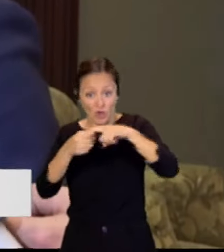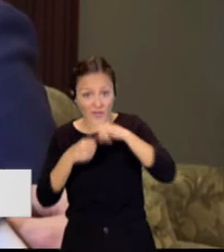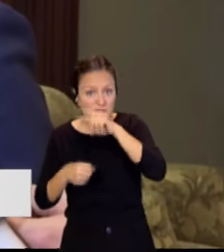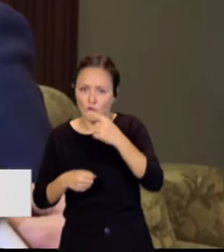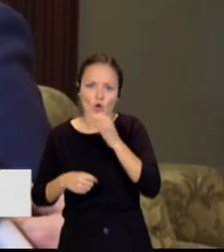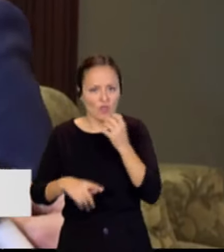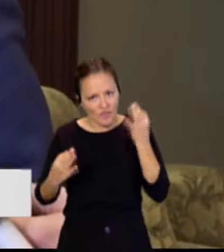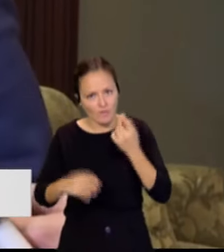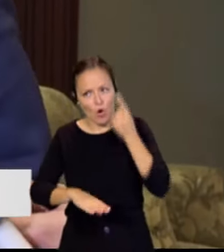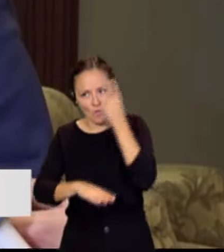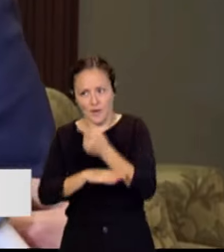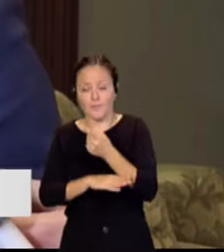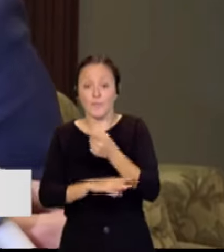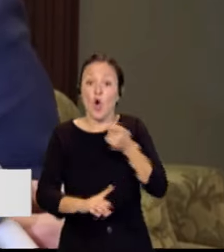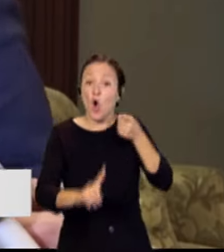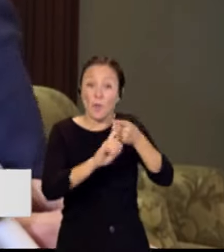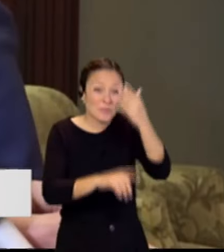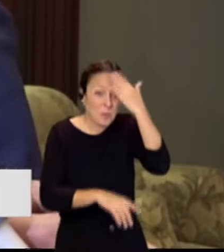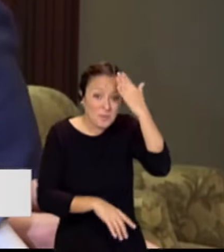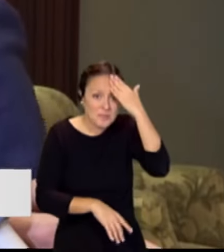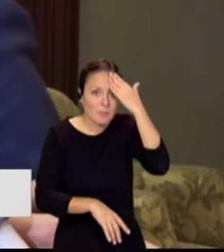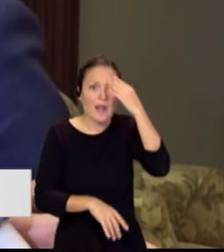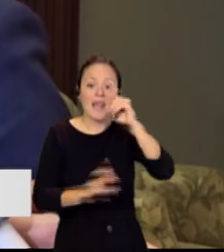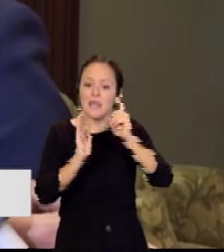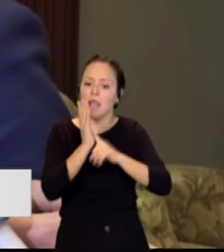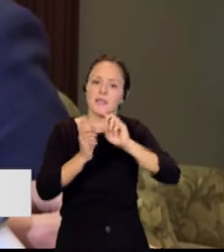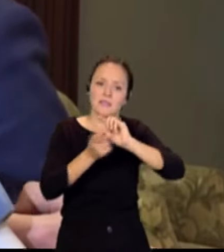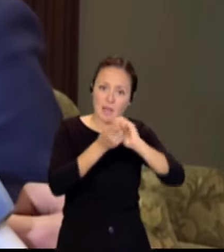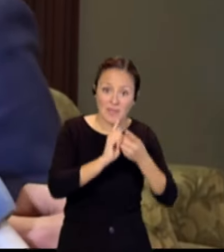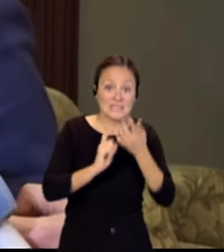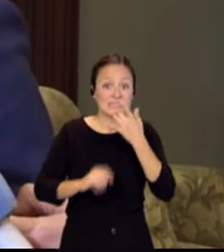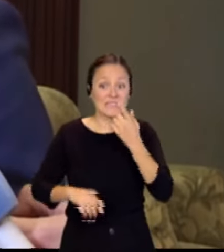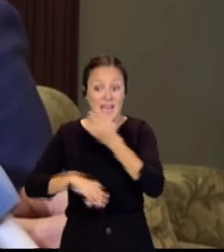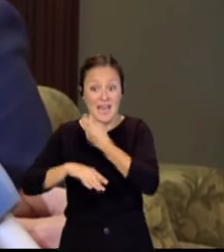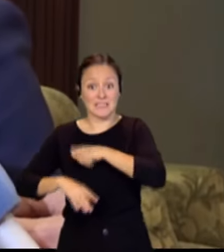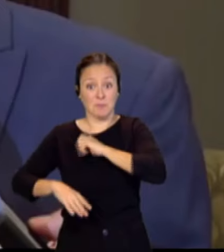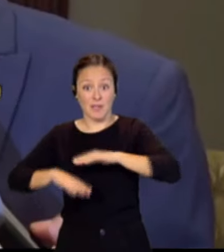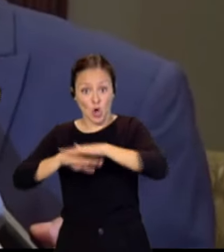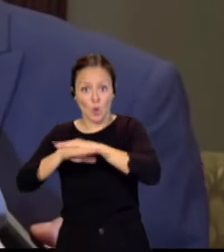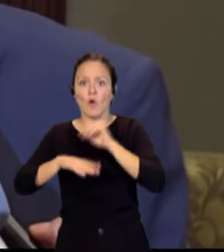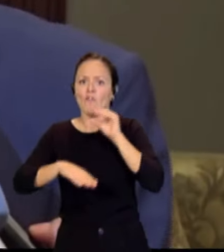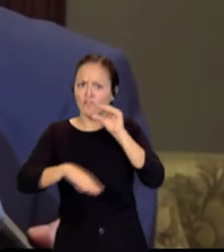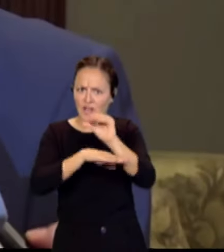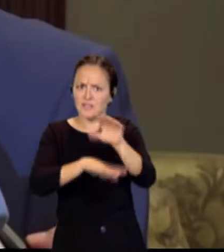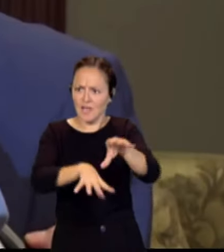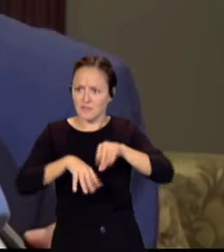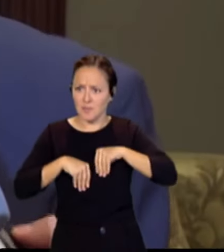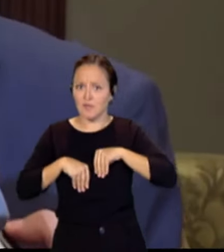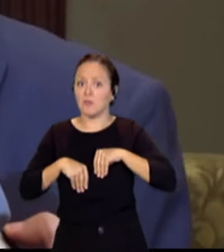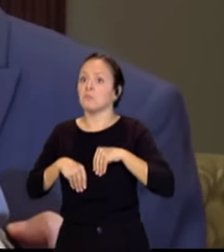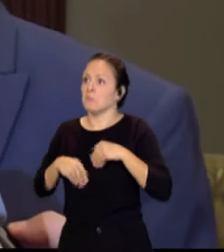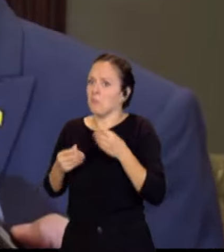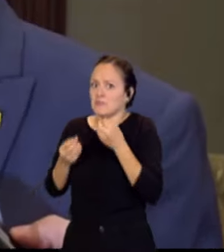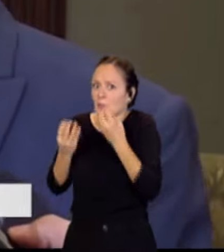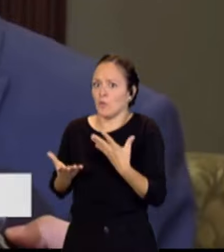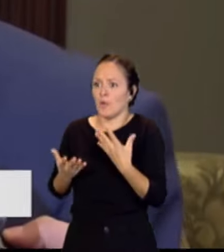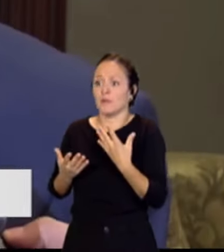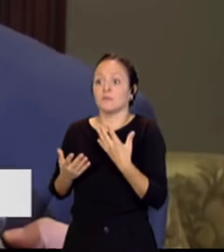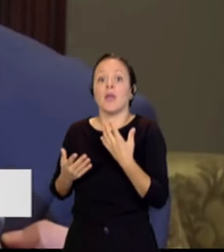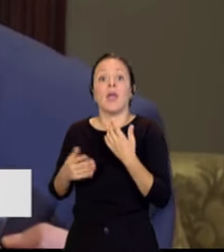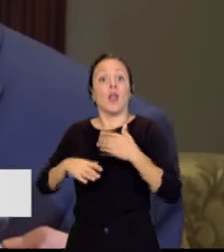fundamental que se perseguía que es cambiar la ley y que el gobierno de España suma la financiación está conseguido el estado se ha movido se ha movido